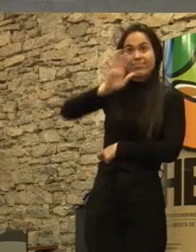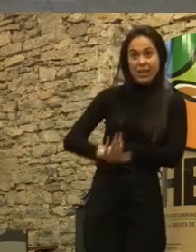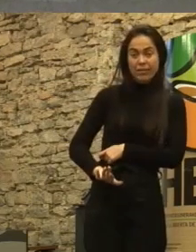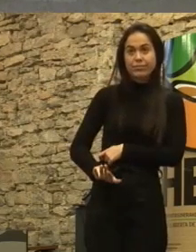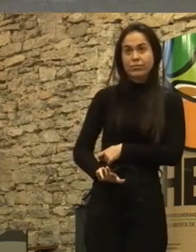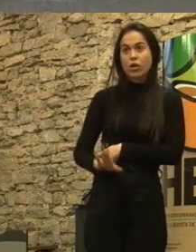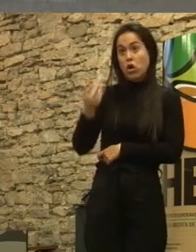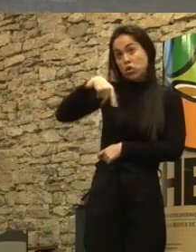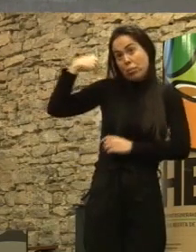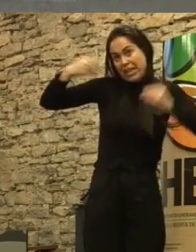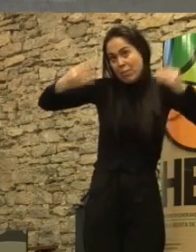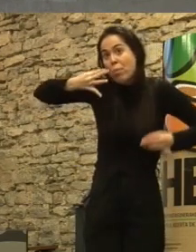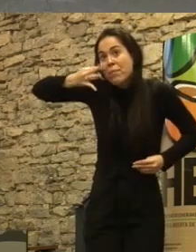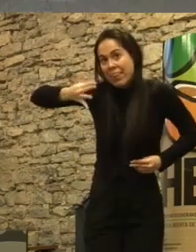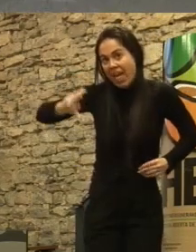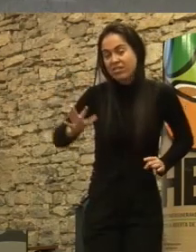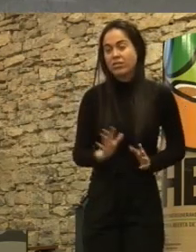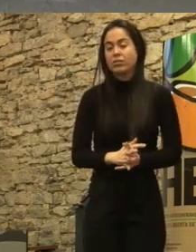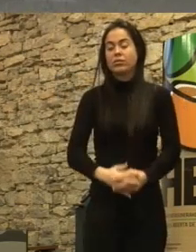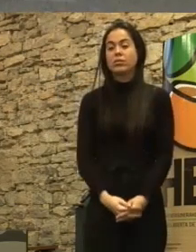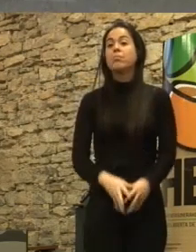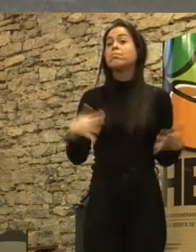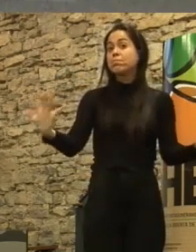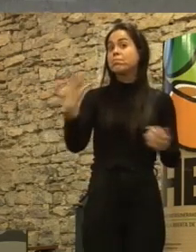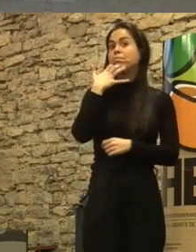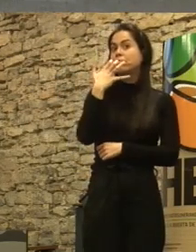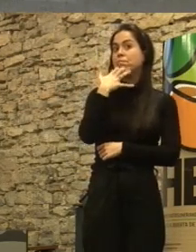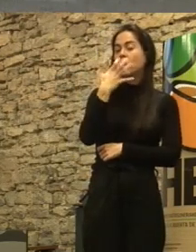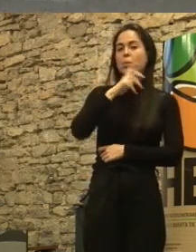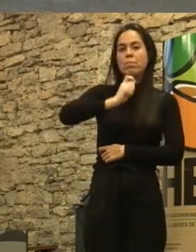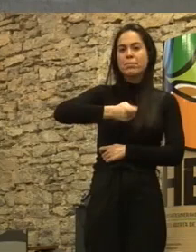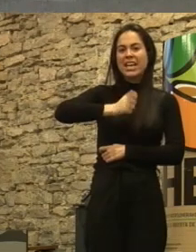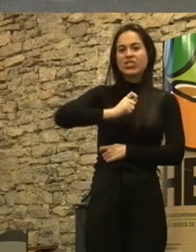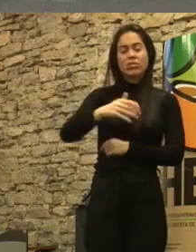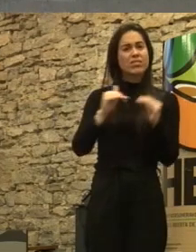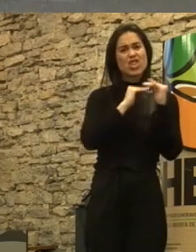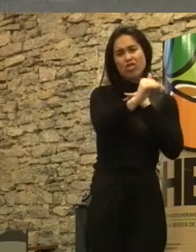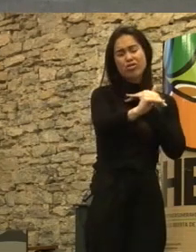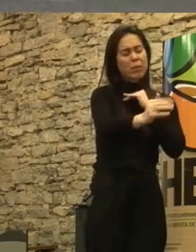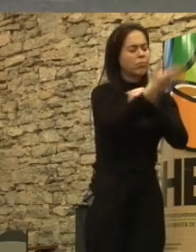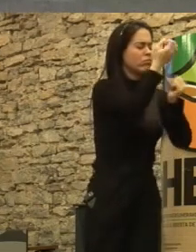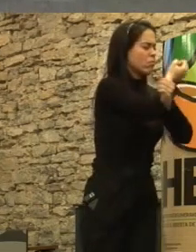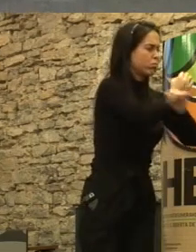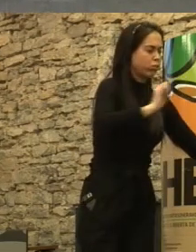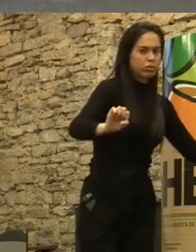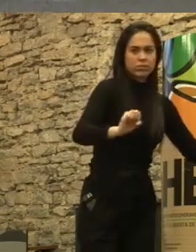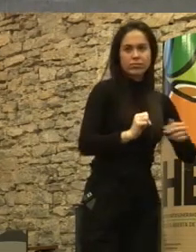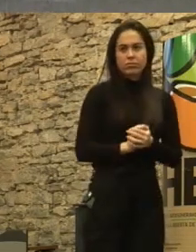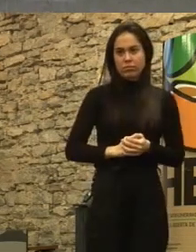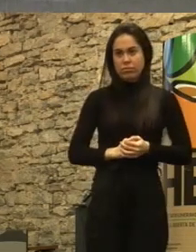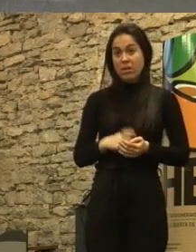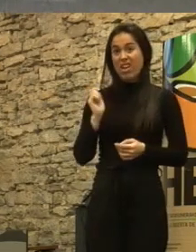de esas mentiras que nosotros hemos asumido como verdad es que las pensiones no son sostenibles. Las pensiones son